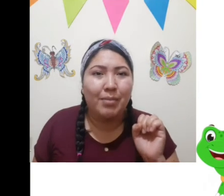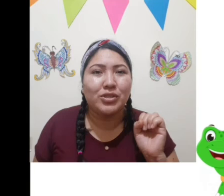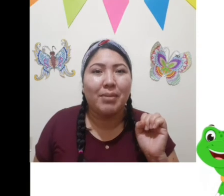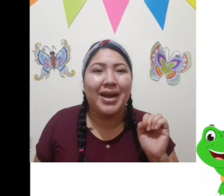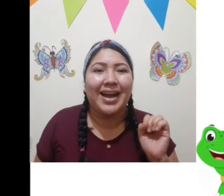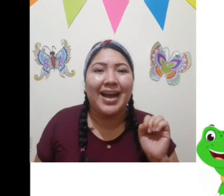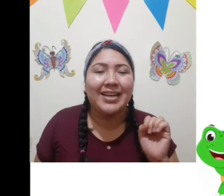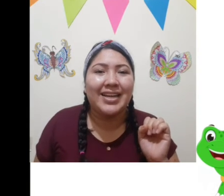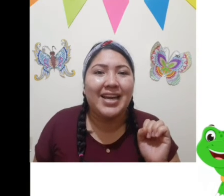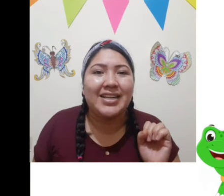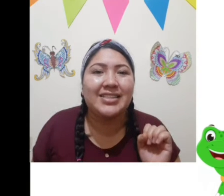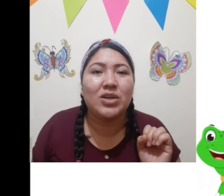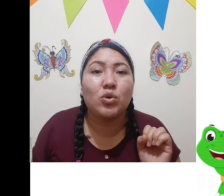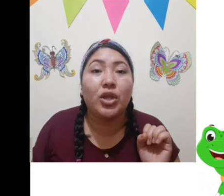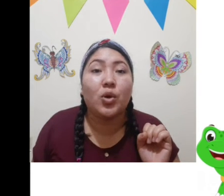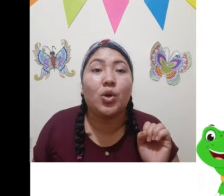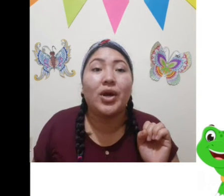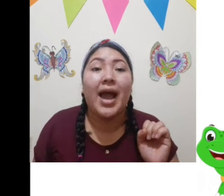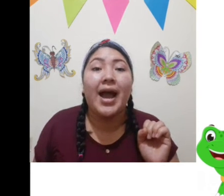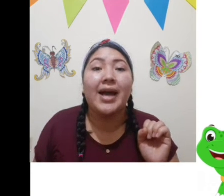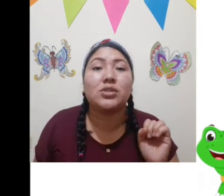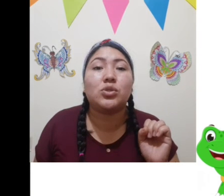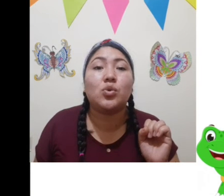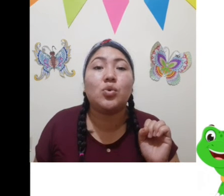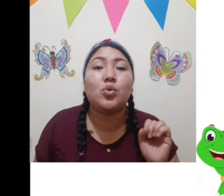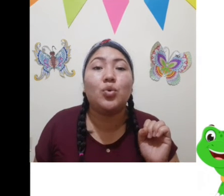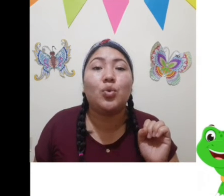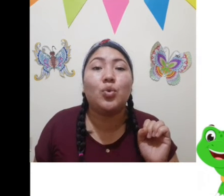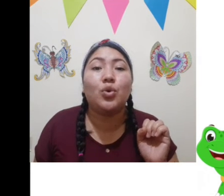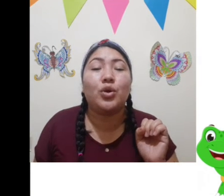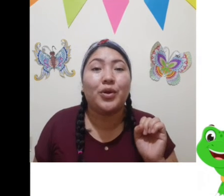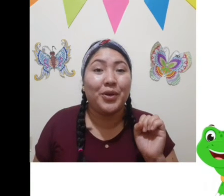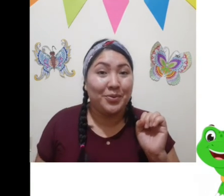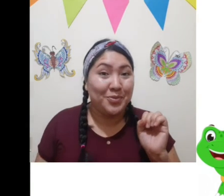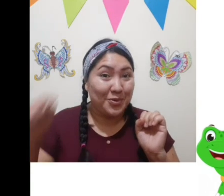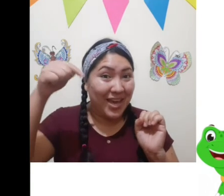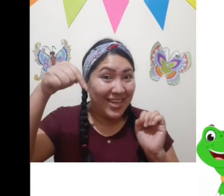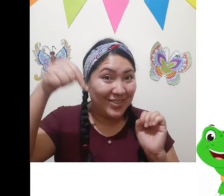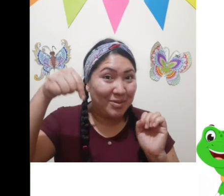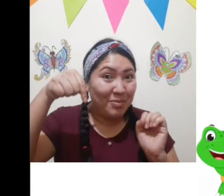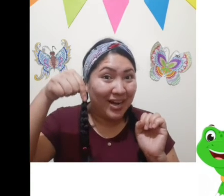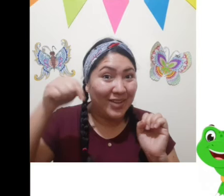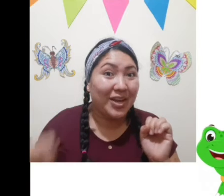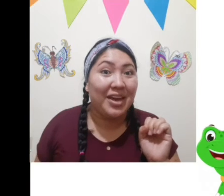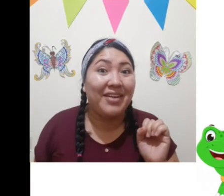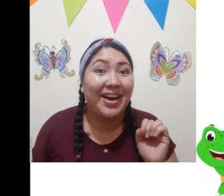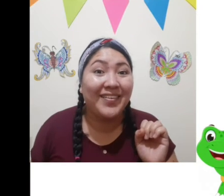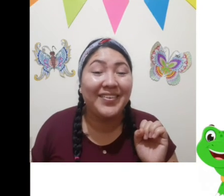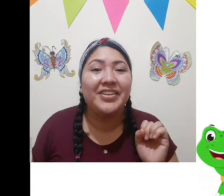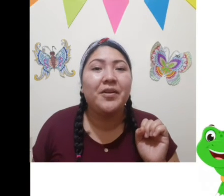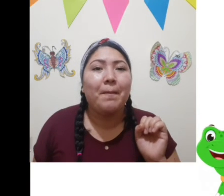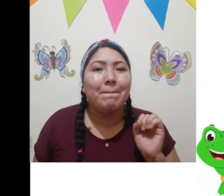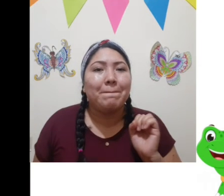vamos a marcar el círculo de color azul muy bien ya le estamos marcando aquí